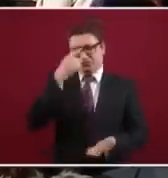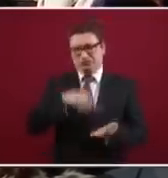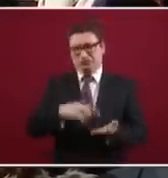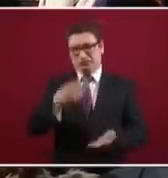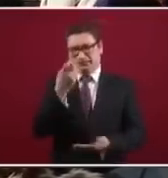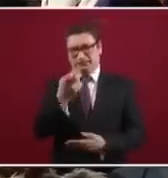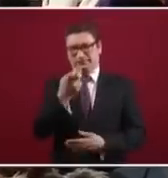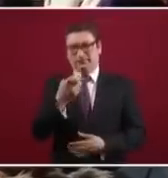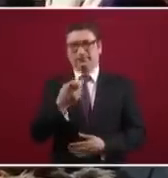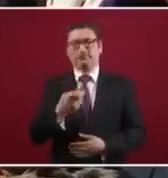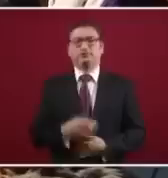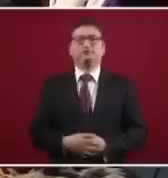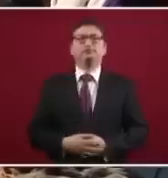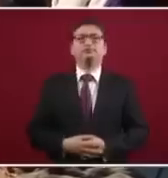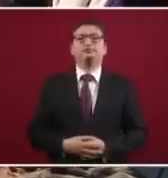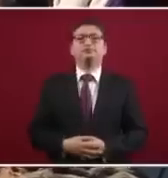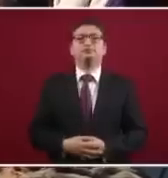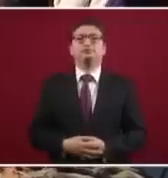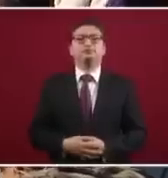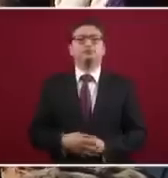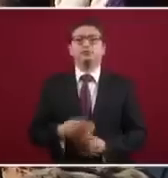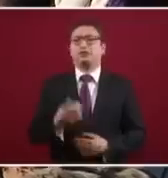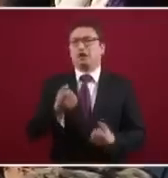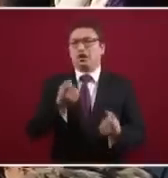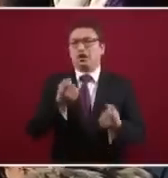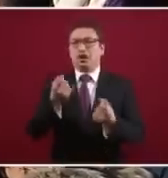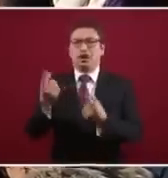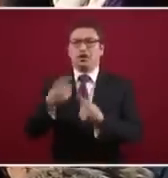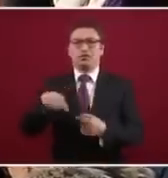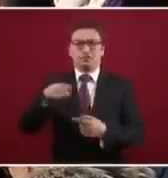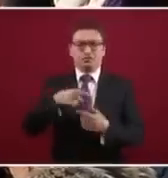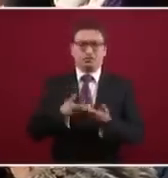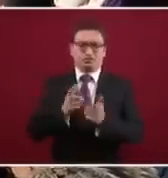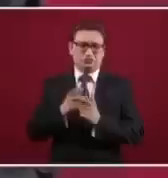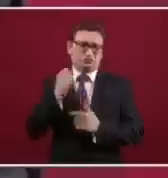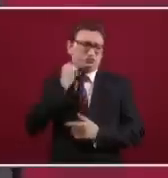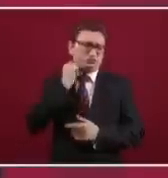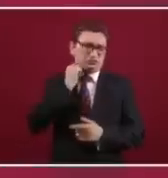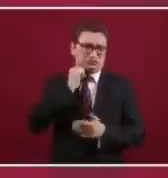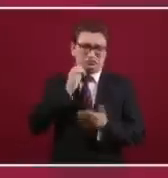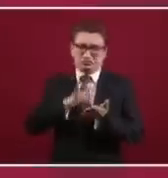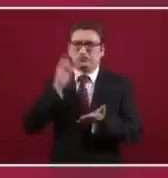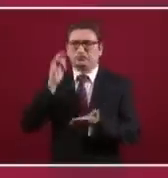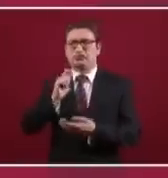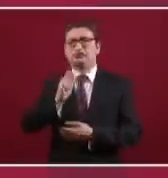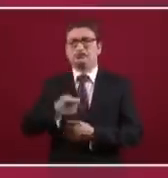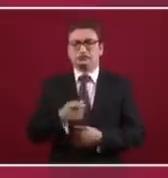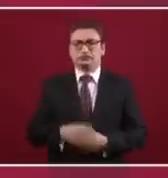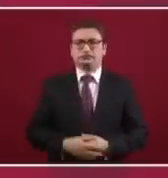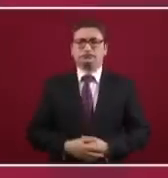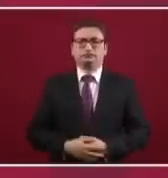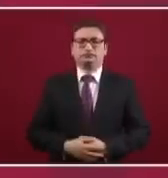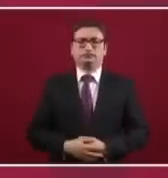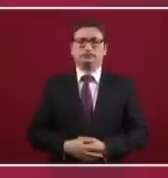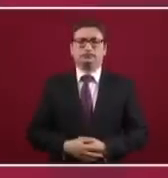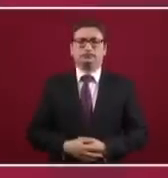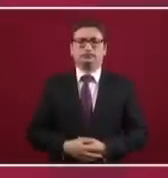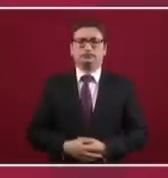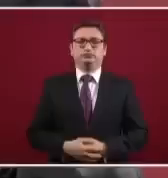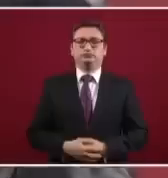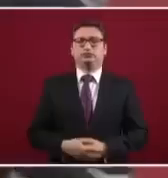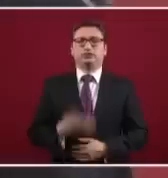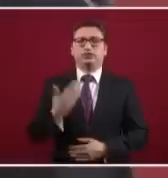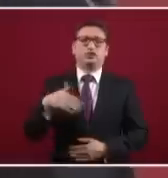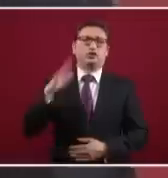lo que tomaron en cuenta los senadores, desde que se trata de una